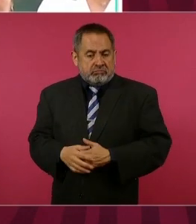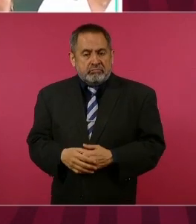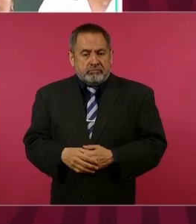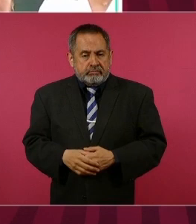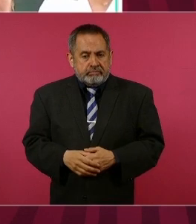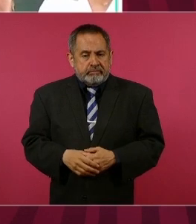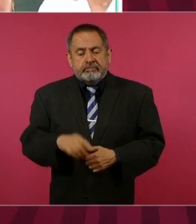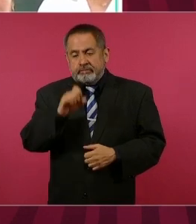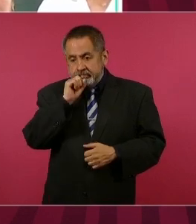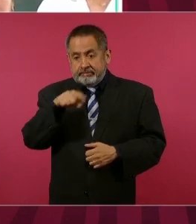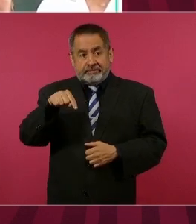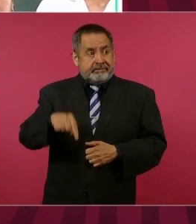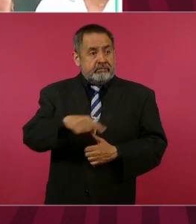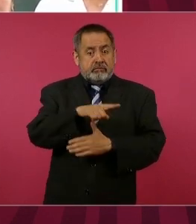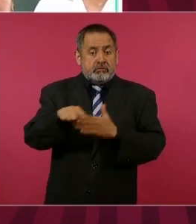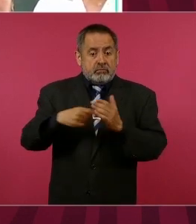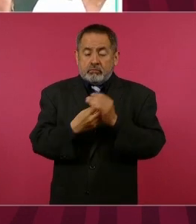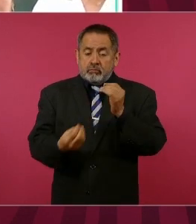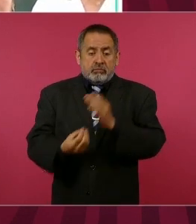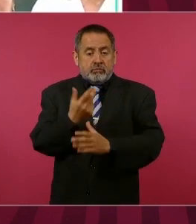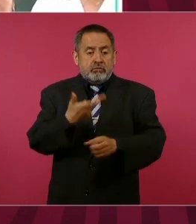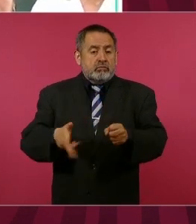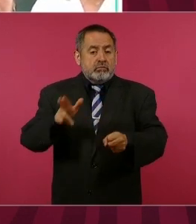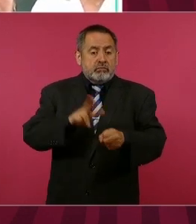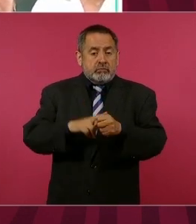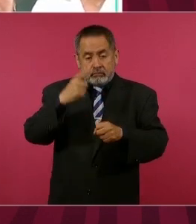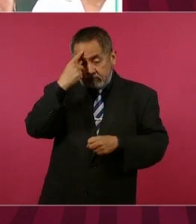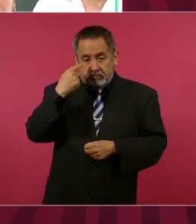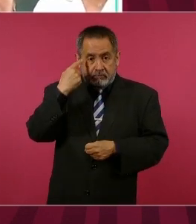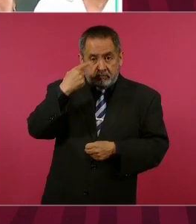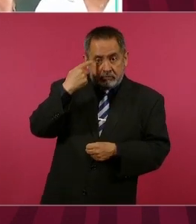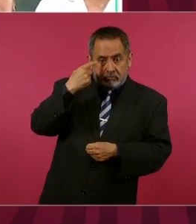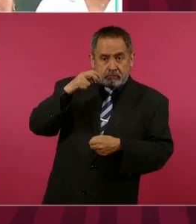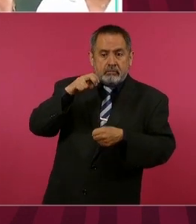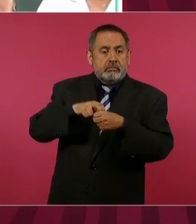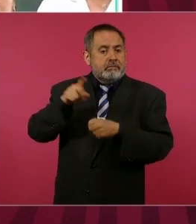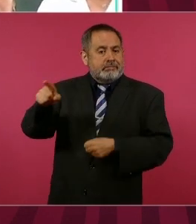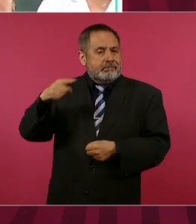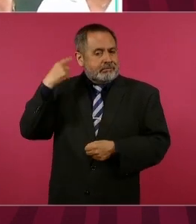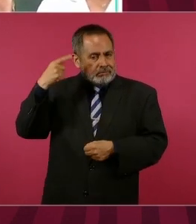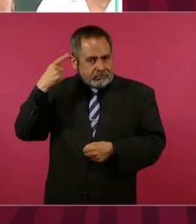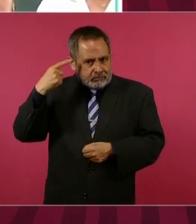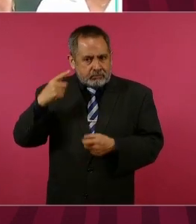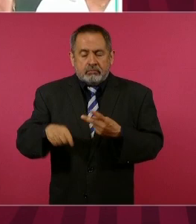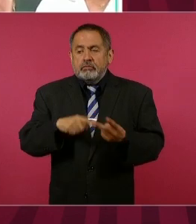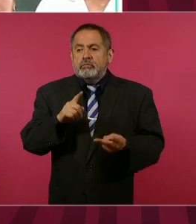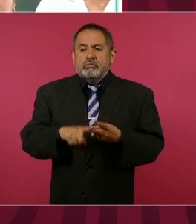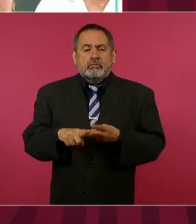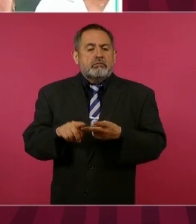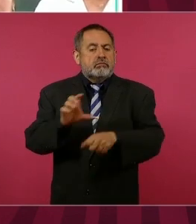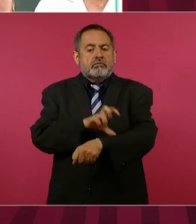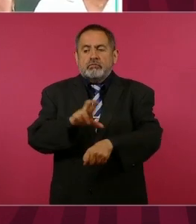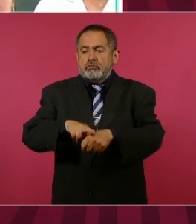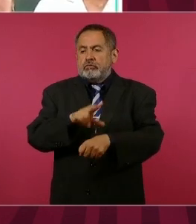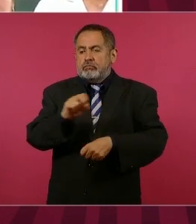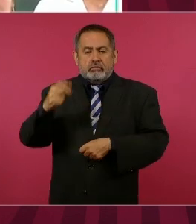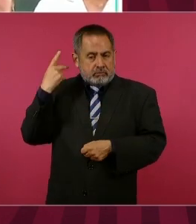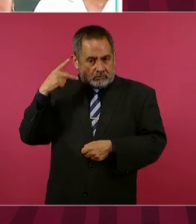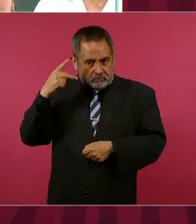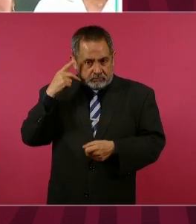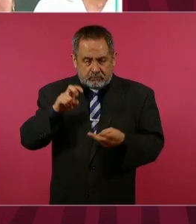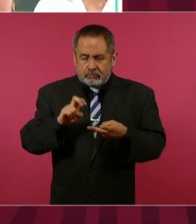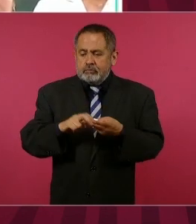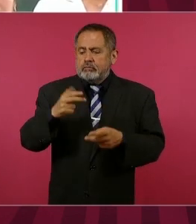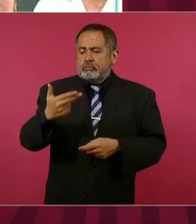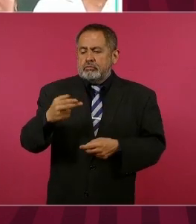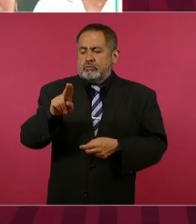Igualmente, tenemos la unidad de oftalmología en el Hospital General de Cholula, las oficinas jurisdiccionales de Puebla, el Centro de Salud de Huehuetlán, El